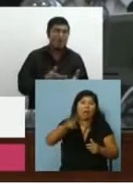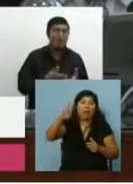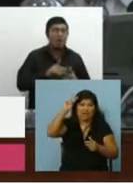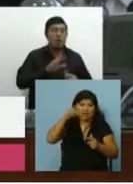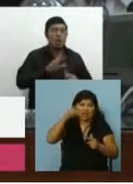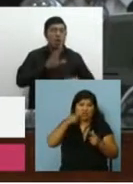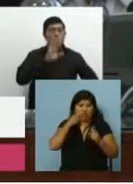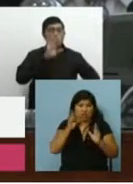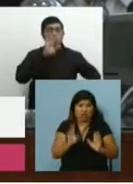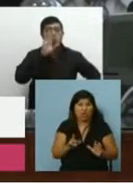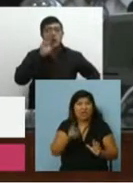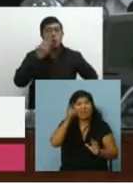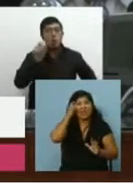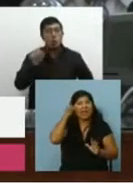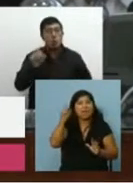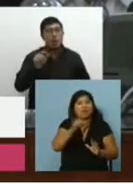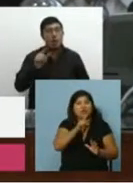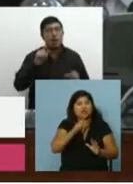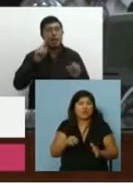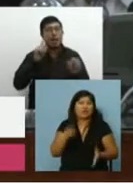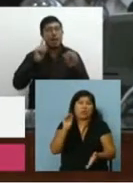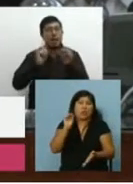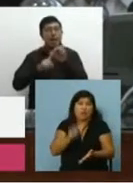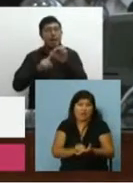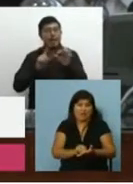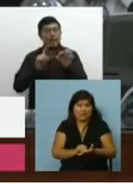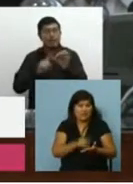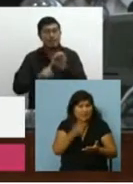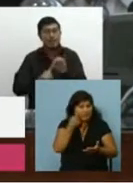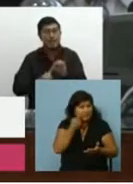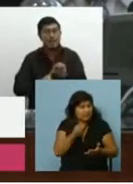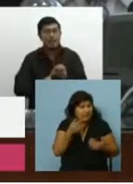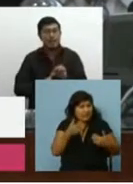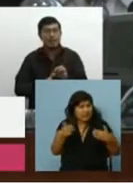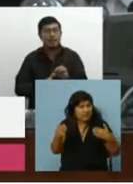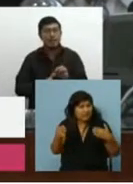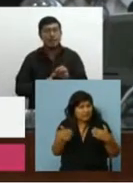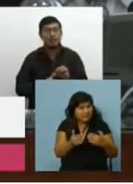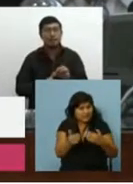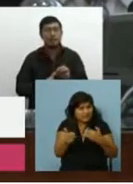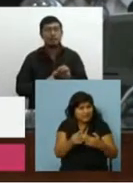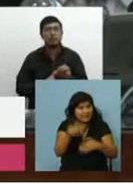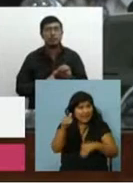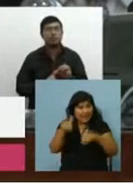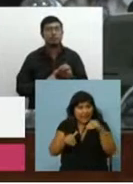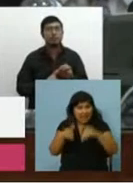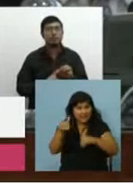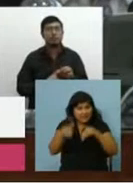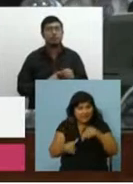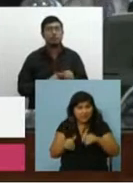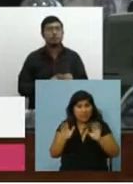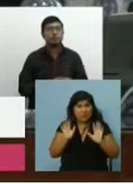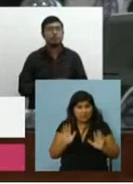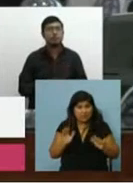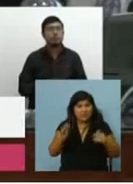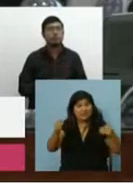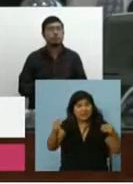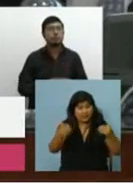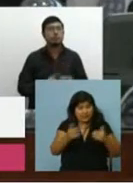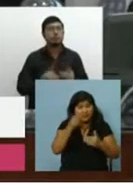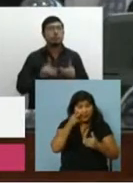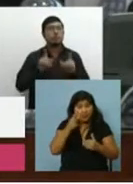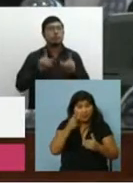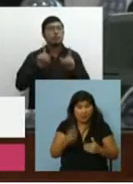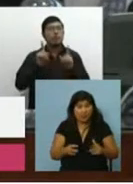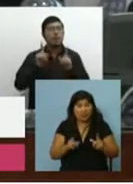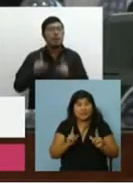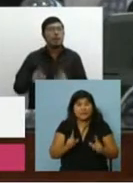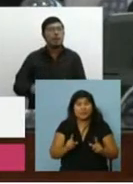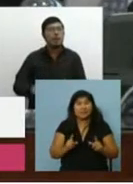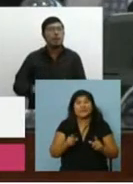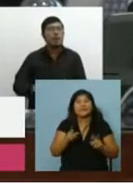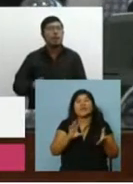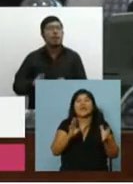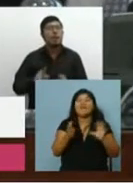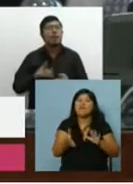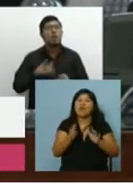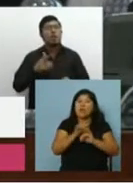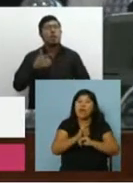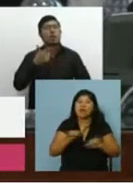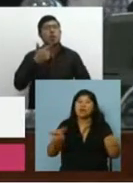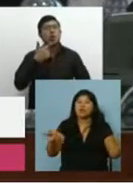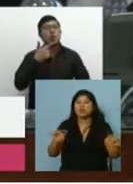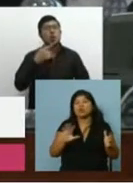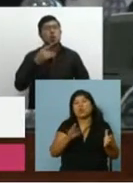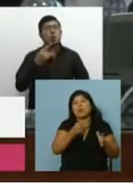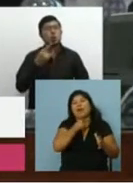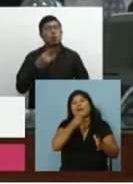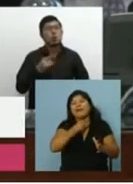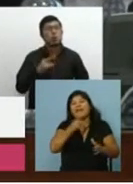les voy a dar un 10% de aumento, también se condice, digamos, con un anuncio prácticamente de tipo electoral. Y bueno,